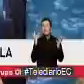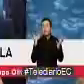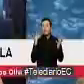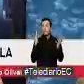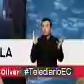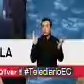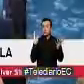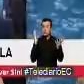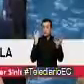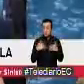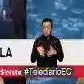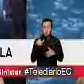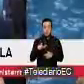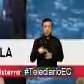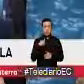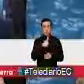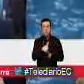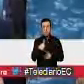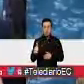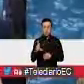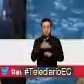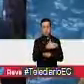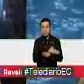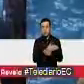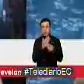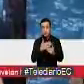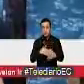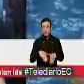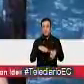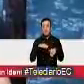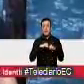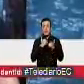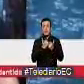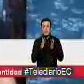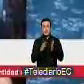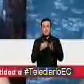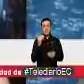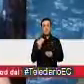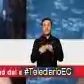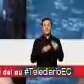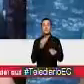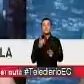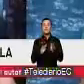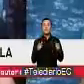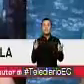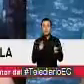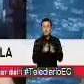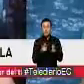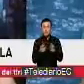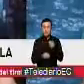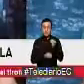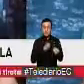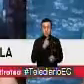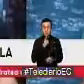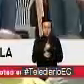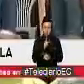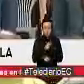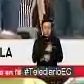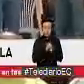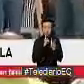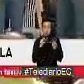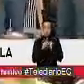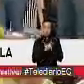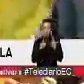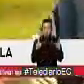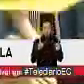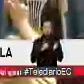abstenerse. Si el hecho se consumó antes de que sea con la legisladora, definitivamente no opera el levantamiento de la inmunidad parlamentaria. En lo que